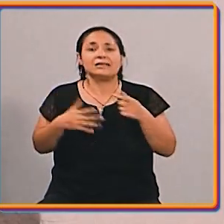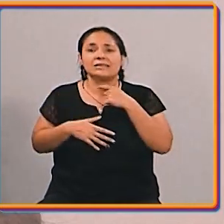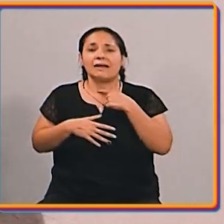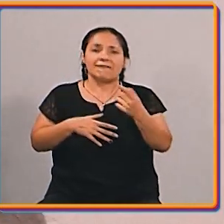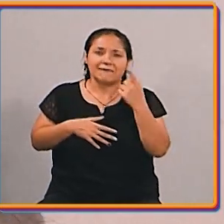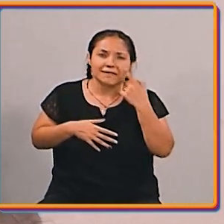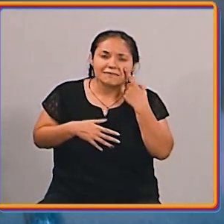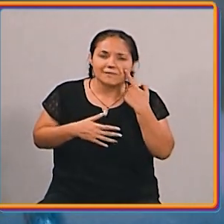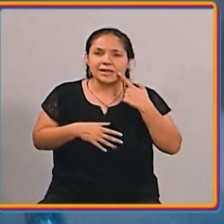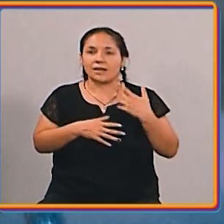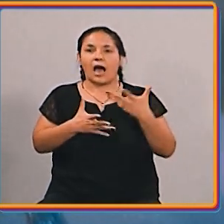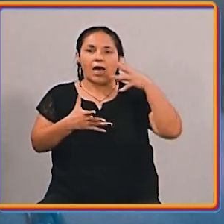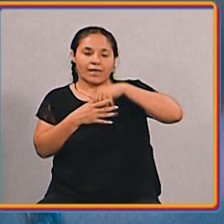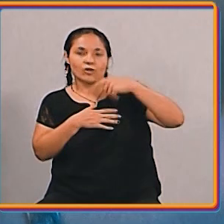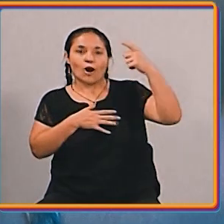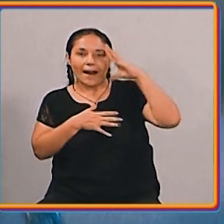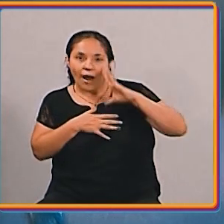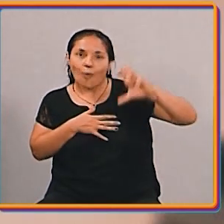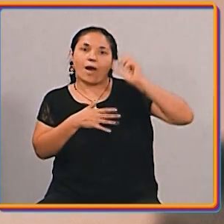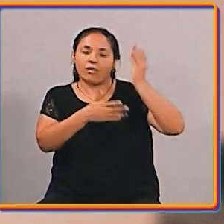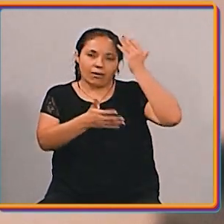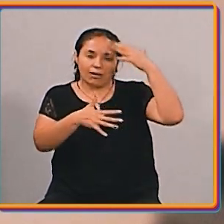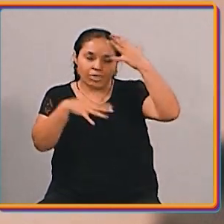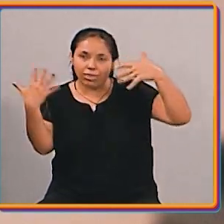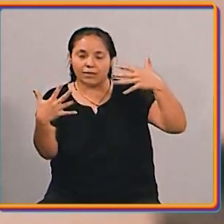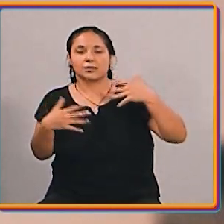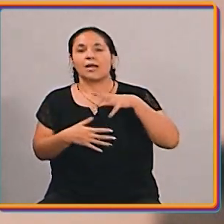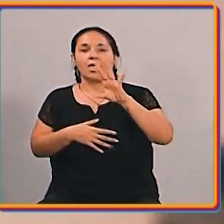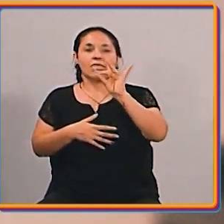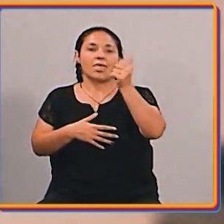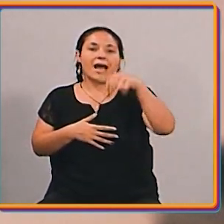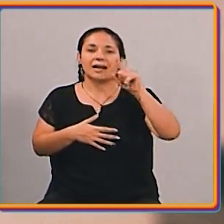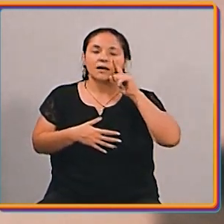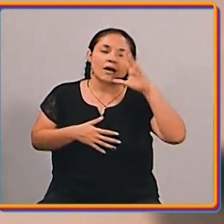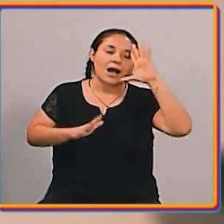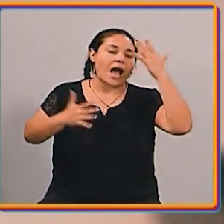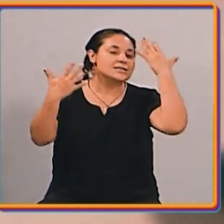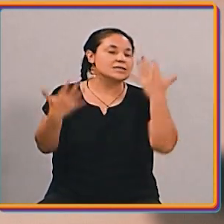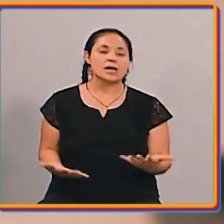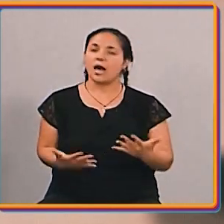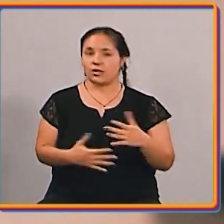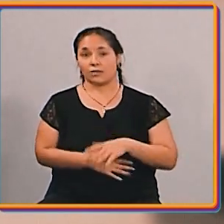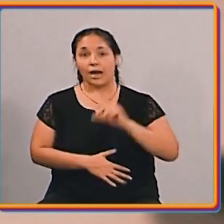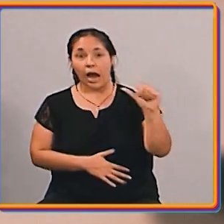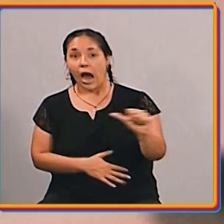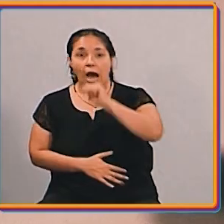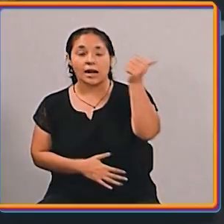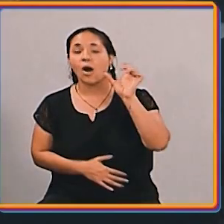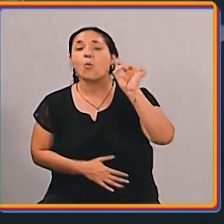sus recuerdos y la verdad, ya está harto. Dani ganará solo si consigue librarse de ellas.